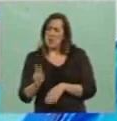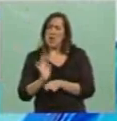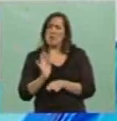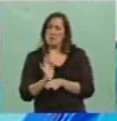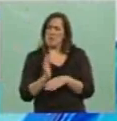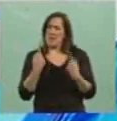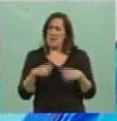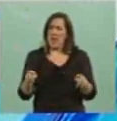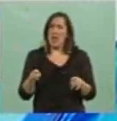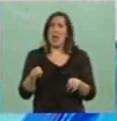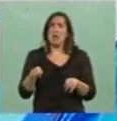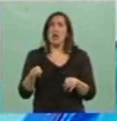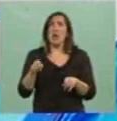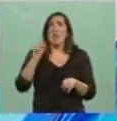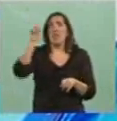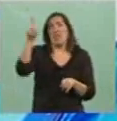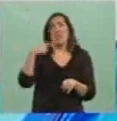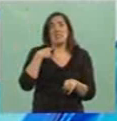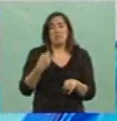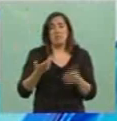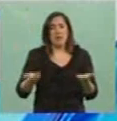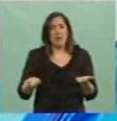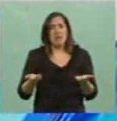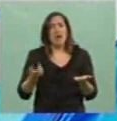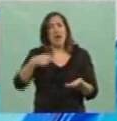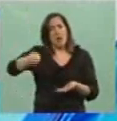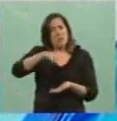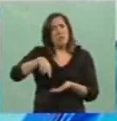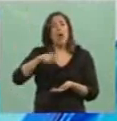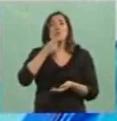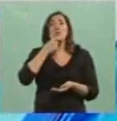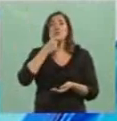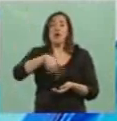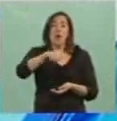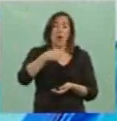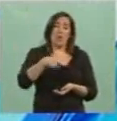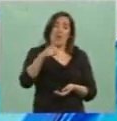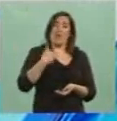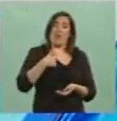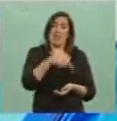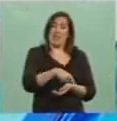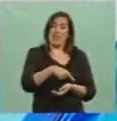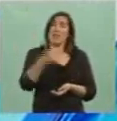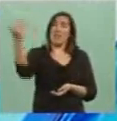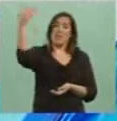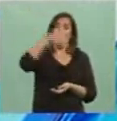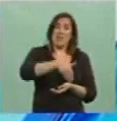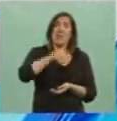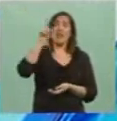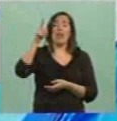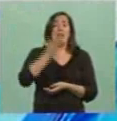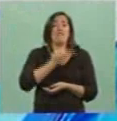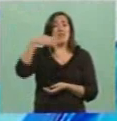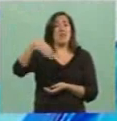soberanía cuando se lo hacían a los españoles. Y que, sin embargo, aplaudieran cuando venían acá a la Argentina los virreyes del Fondo Monetario